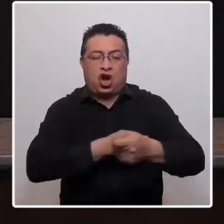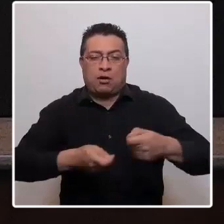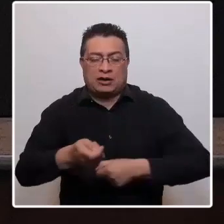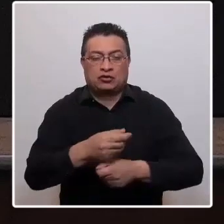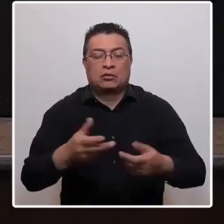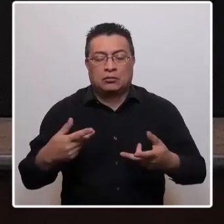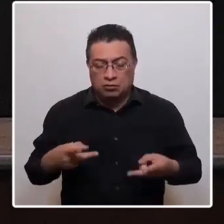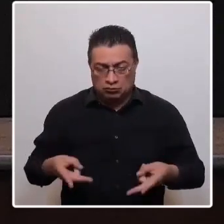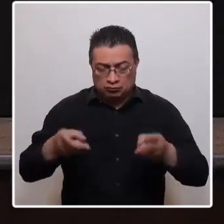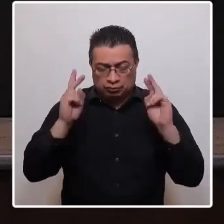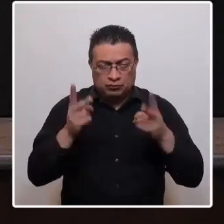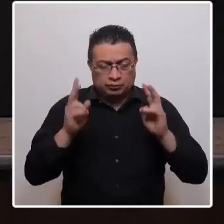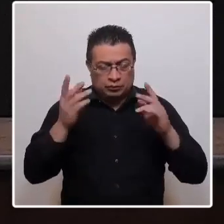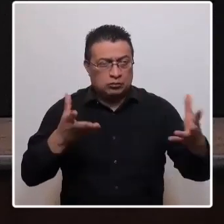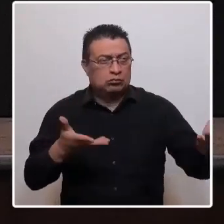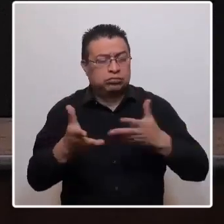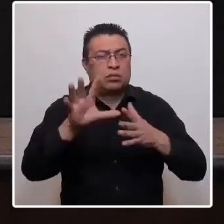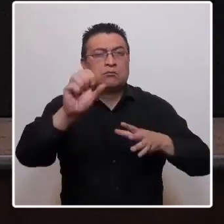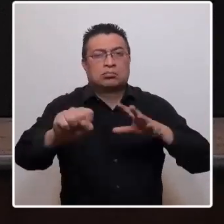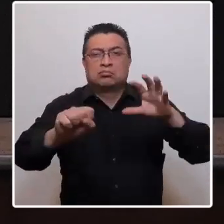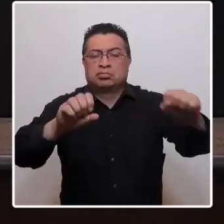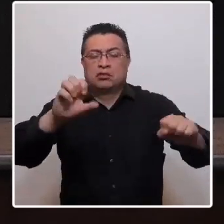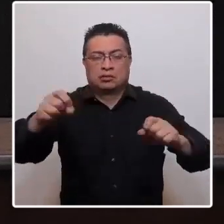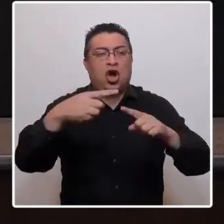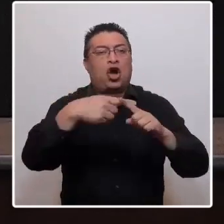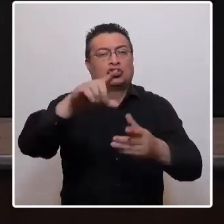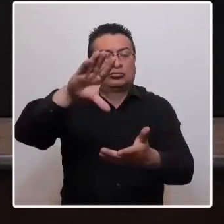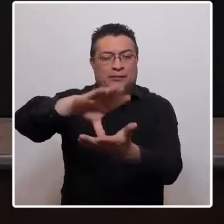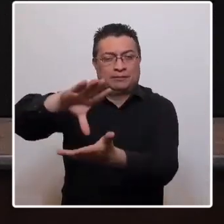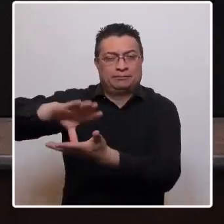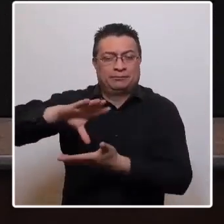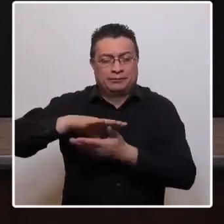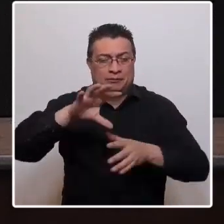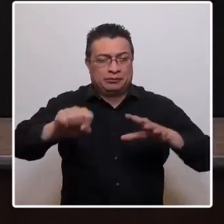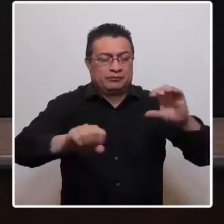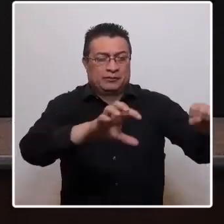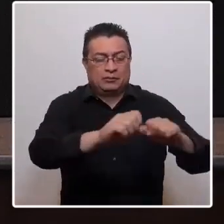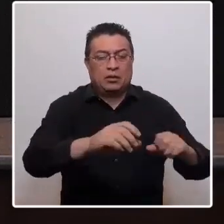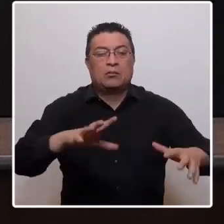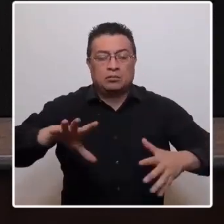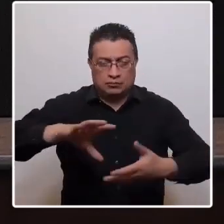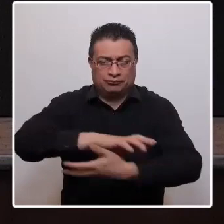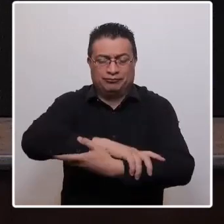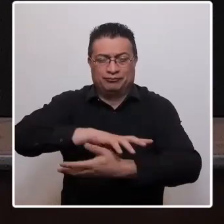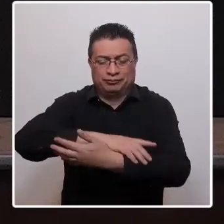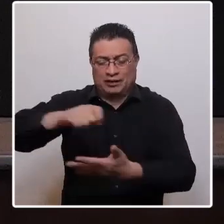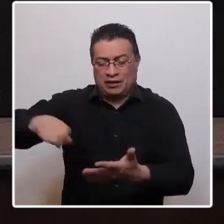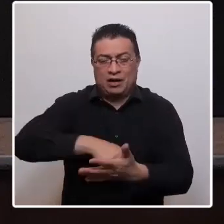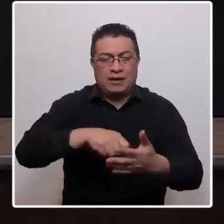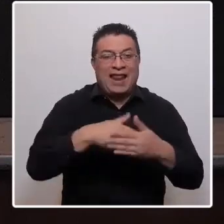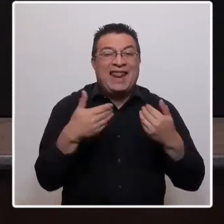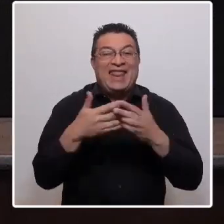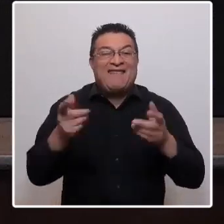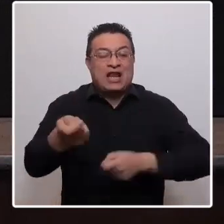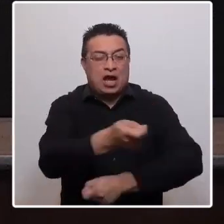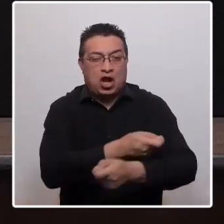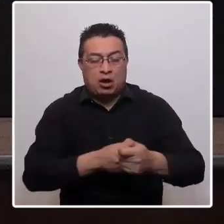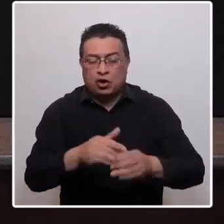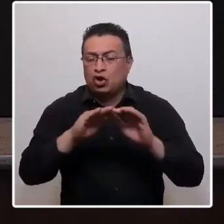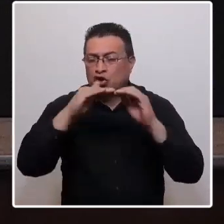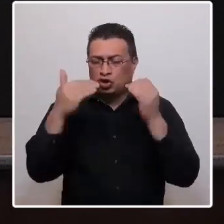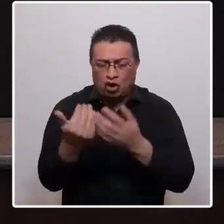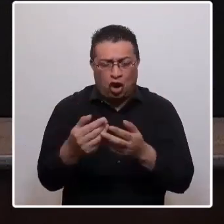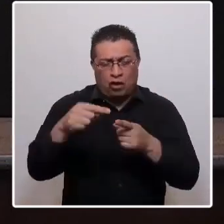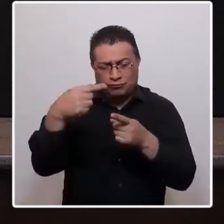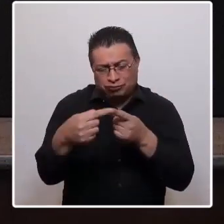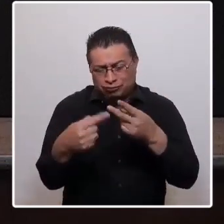la conquista de los mercados externos, celebrar tratados de libre comercio y todos los instrumentos internacionales que